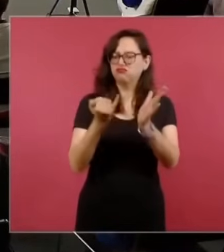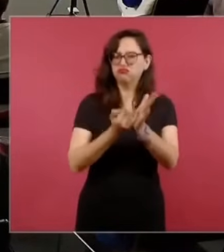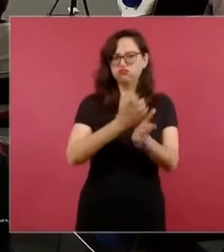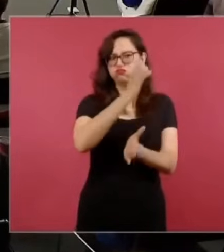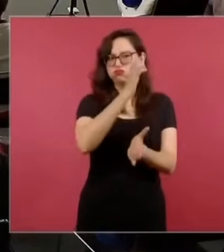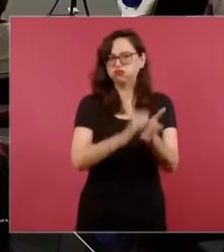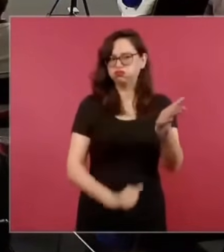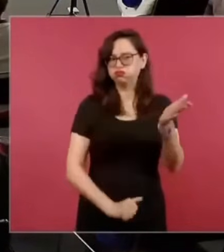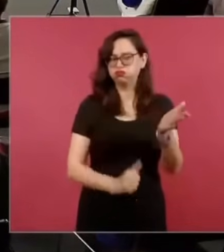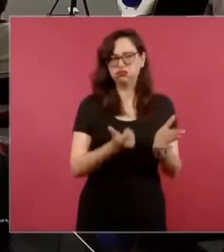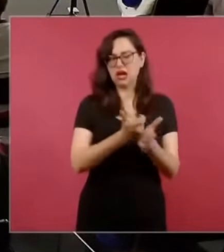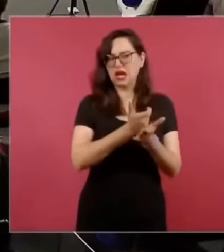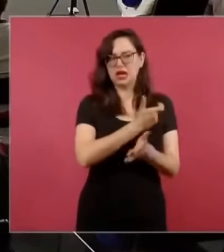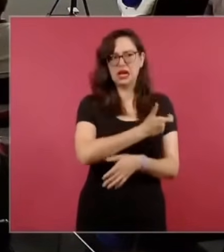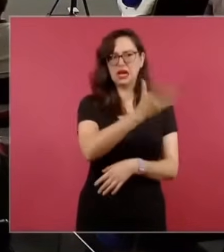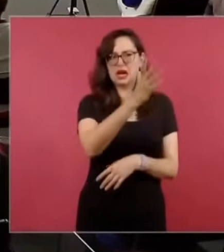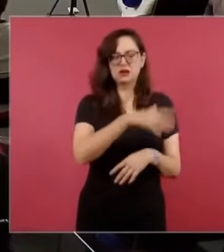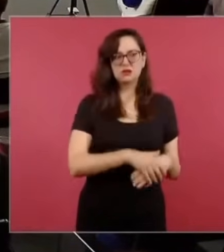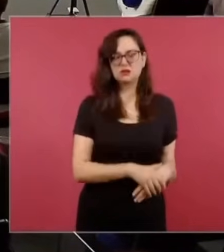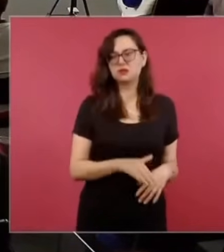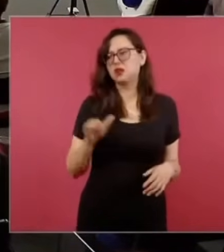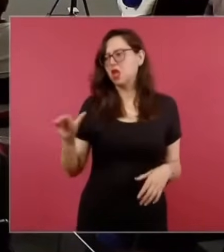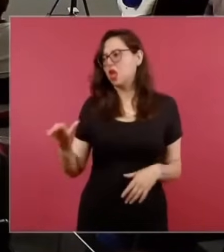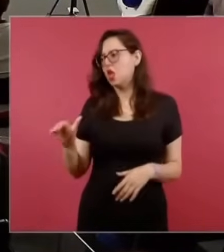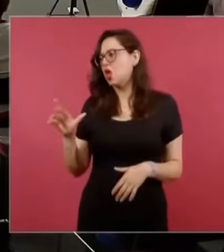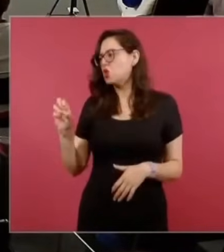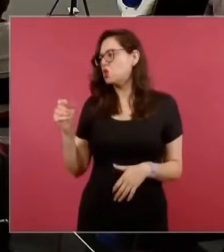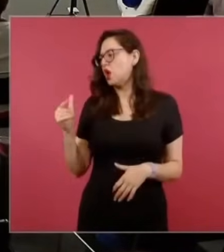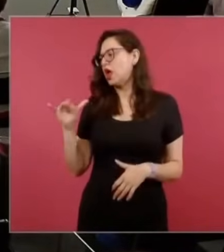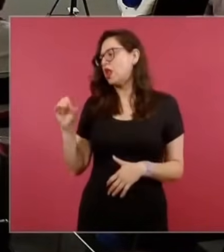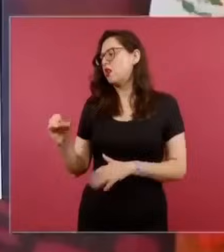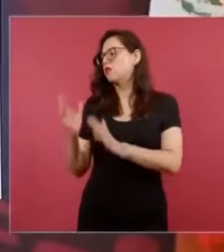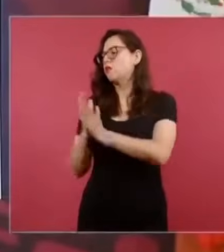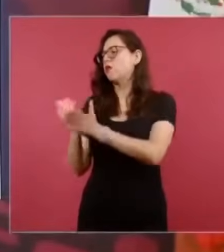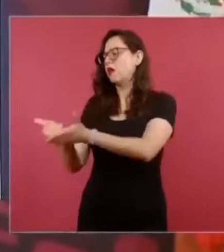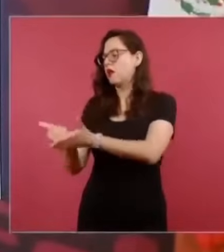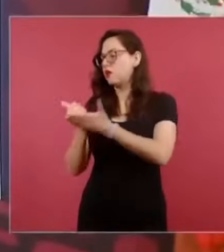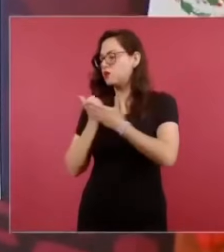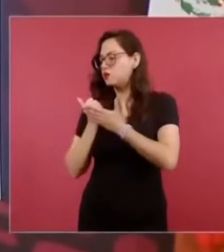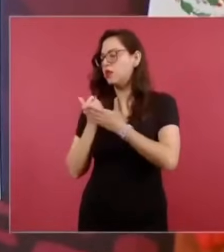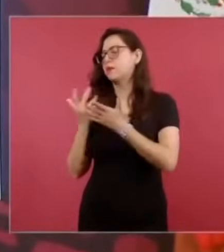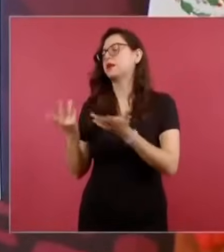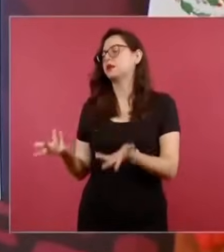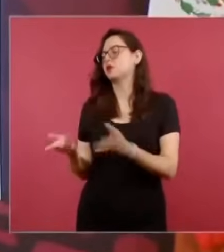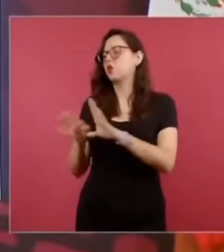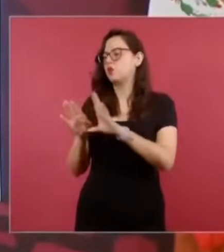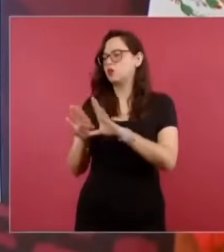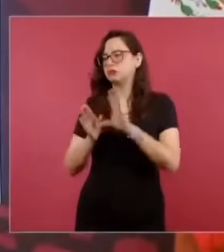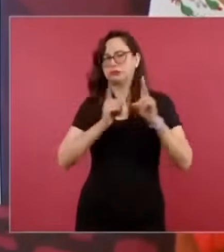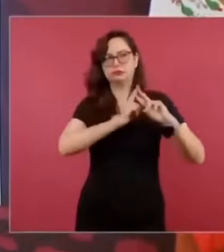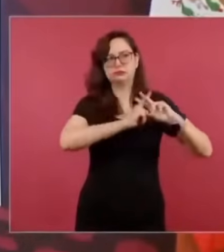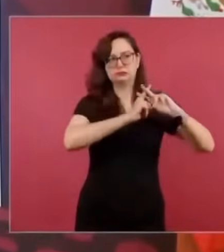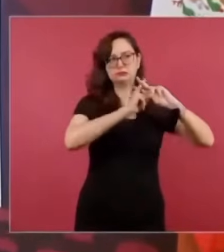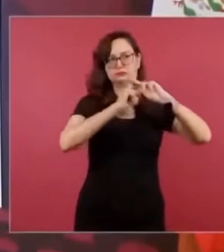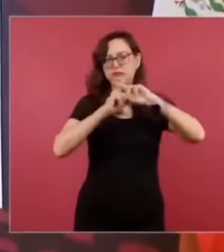el texto para la nueva ley y él lo redacta